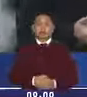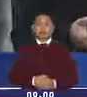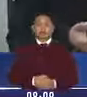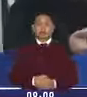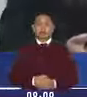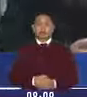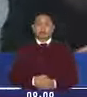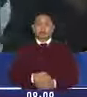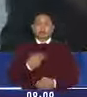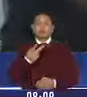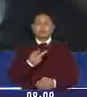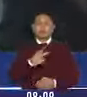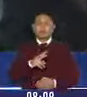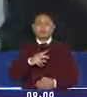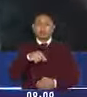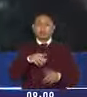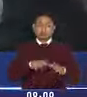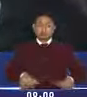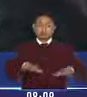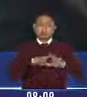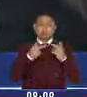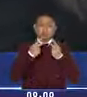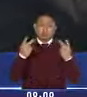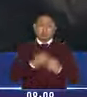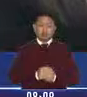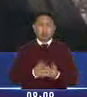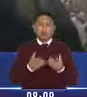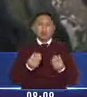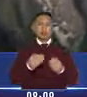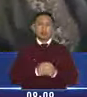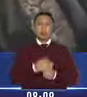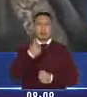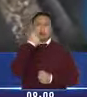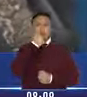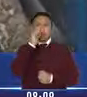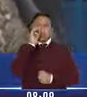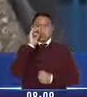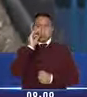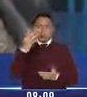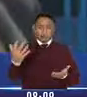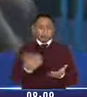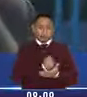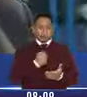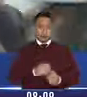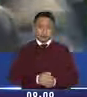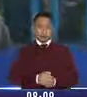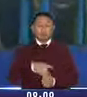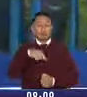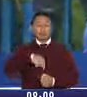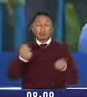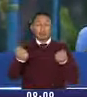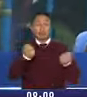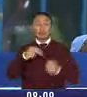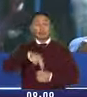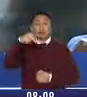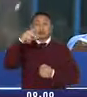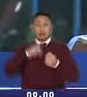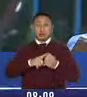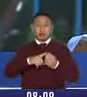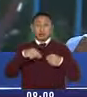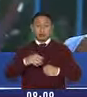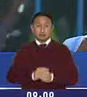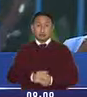También se han retirado del espacio público muchos gramos de sustancias sujetas a fiscalización. Incluso en un operativo en el norte de Quito se retiró